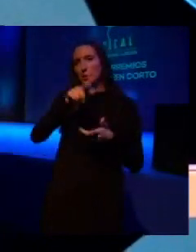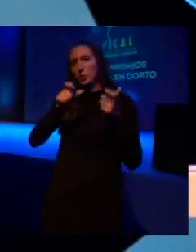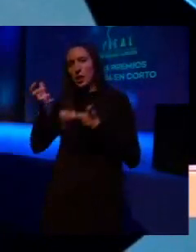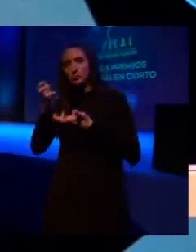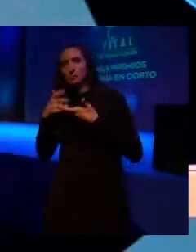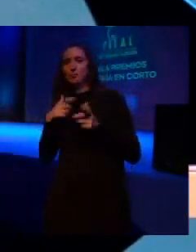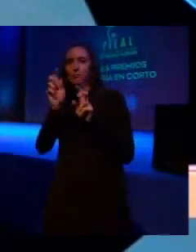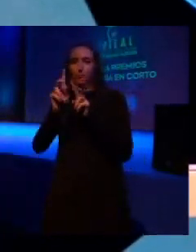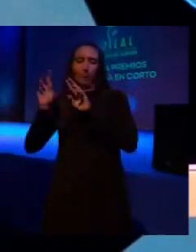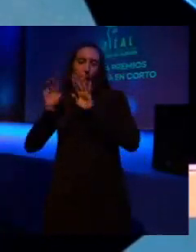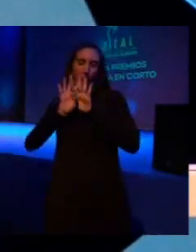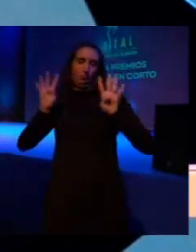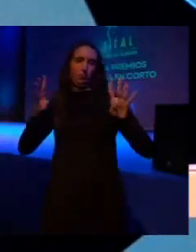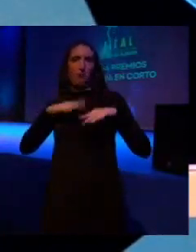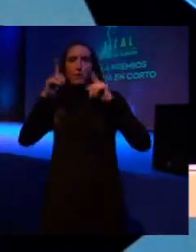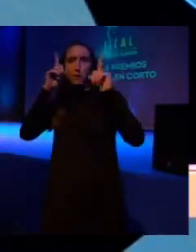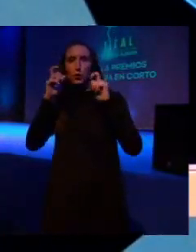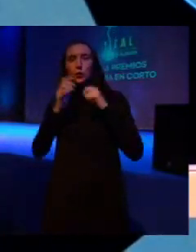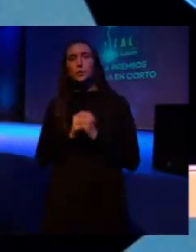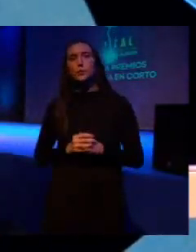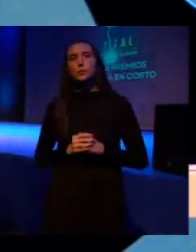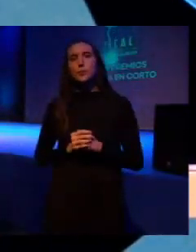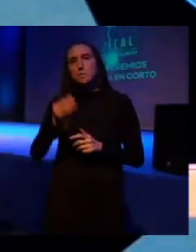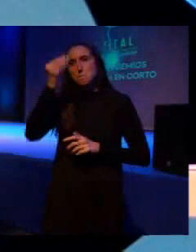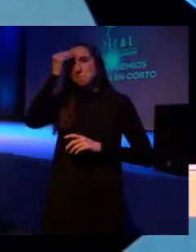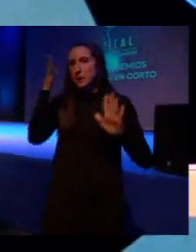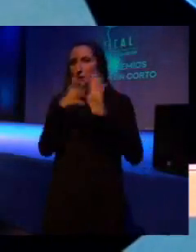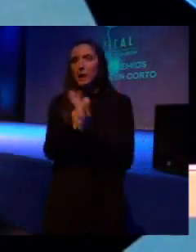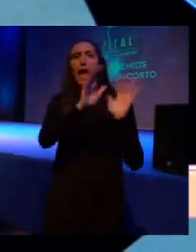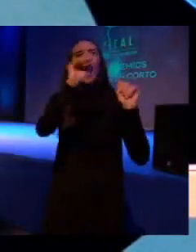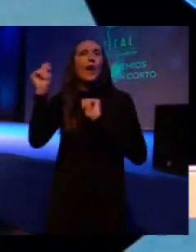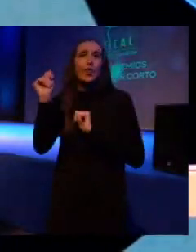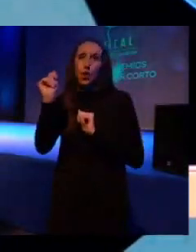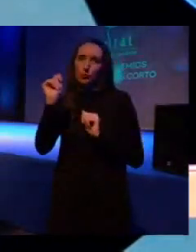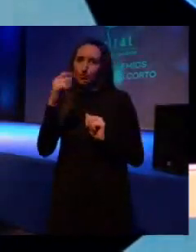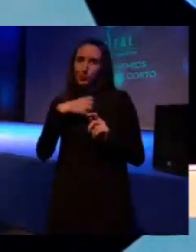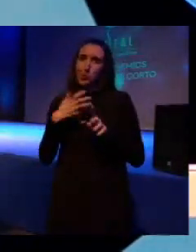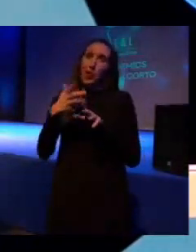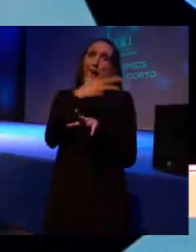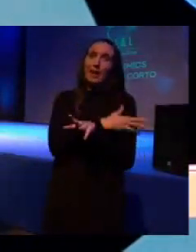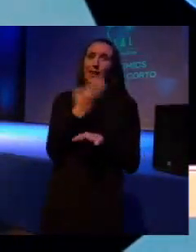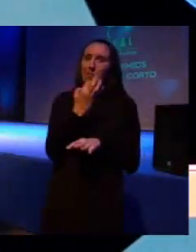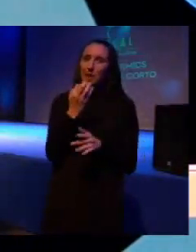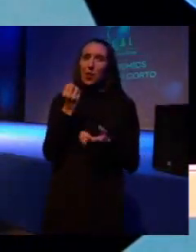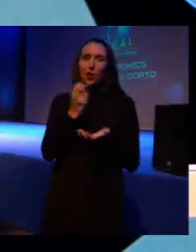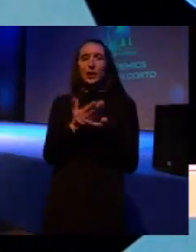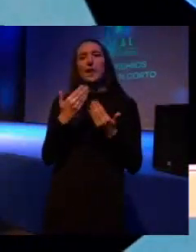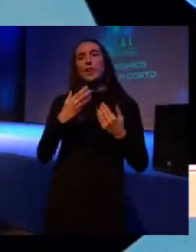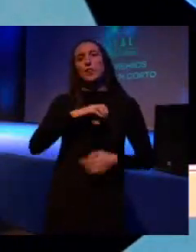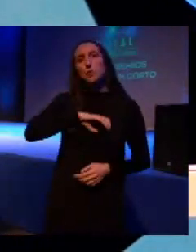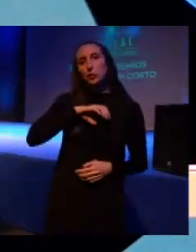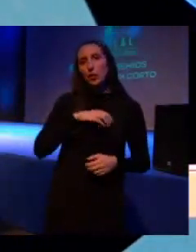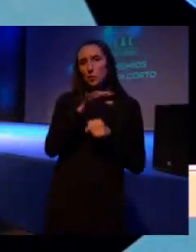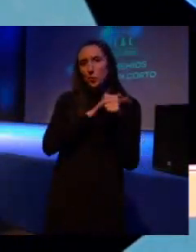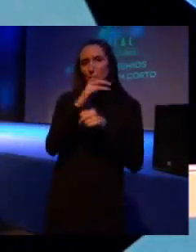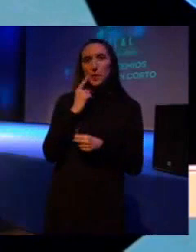familia y para inmortalizar este momento. No quiero decir adiós, por supuesto, sin agradecer a la Diputación Provincial de